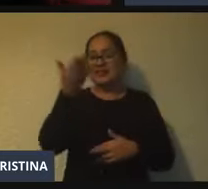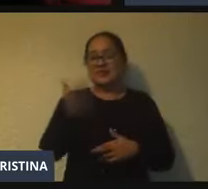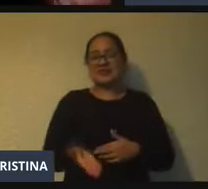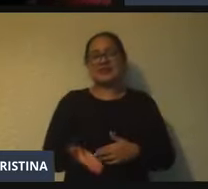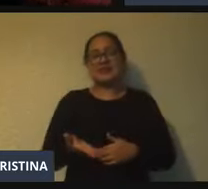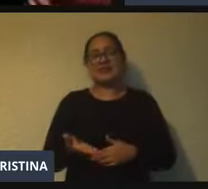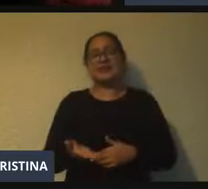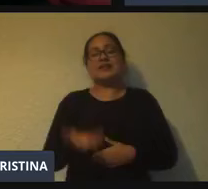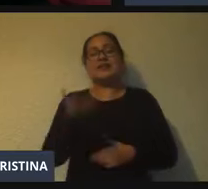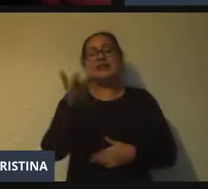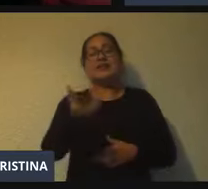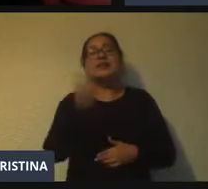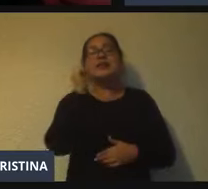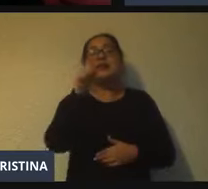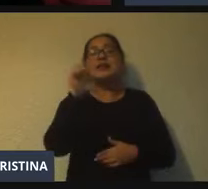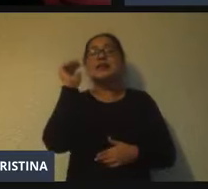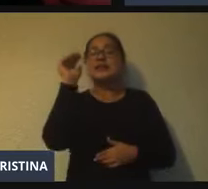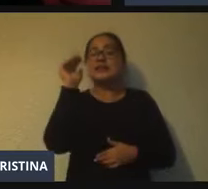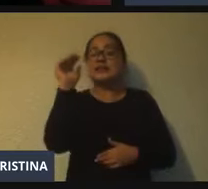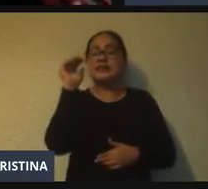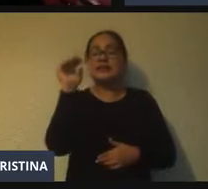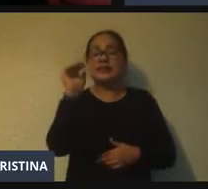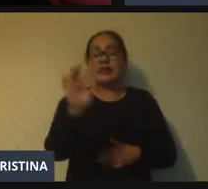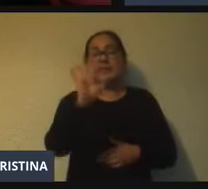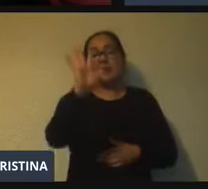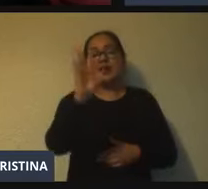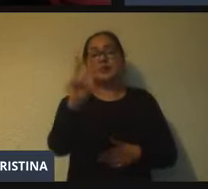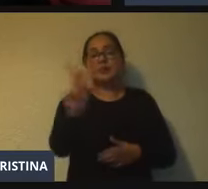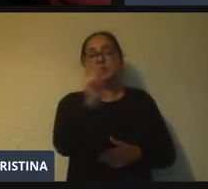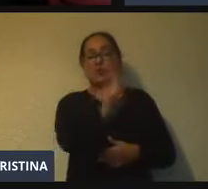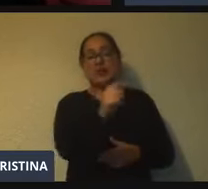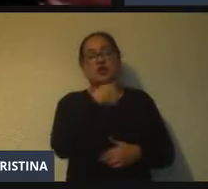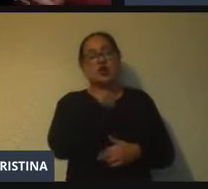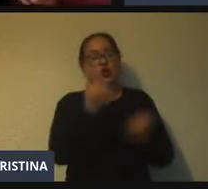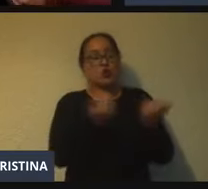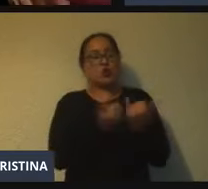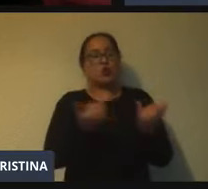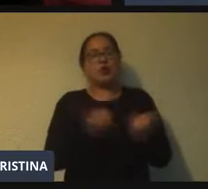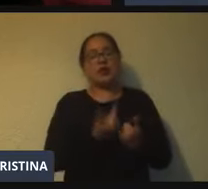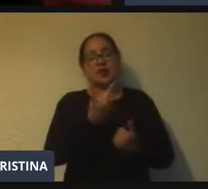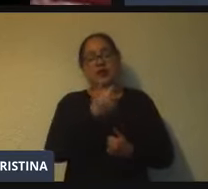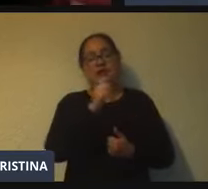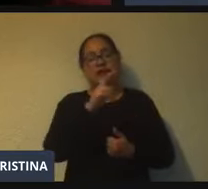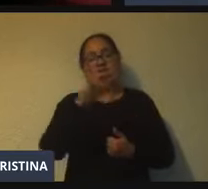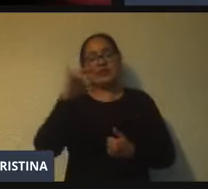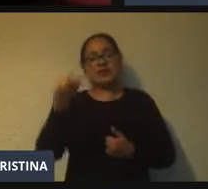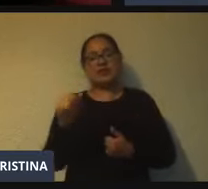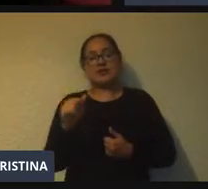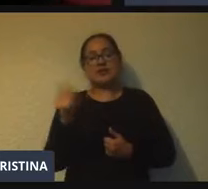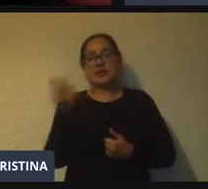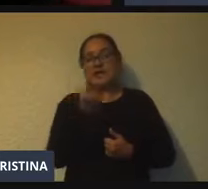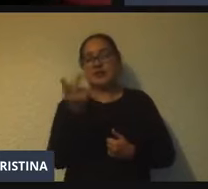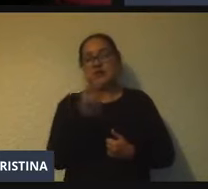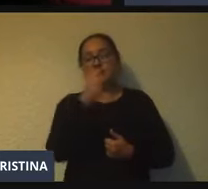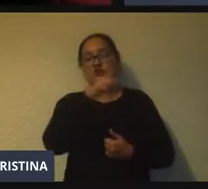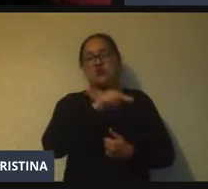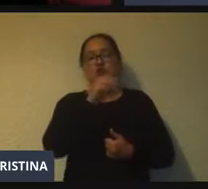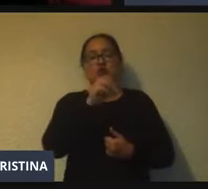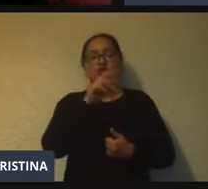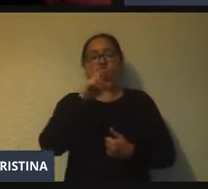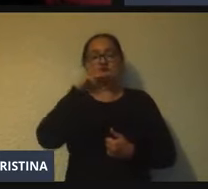Maestra Norma. Y por nadita ya somos parientas porque también soy García. Entonces yo soy Flores García.